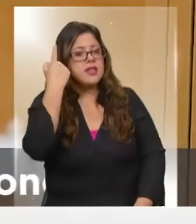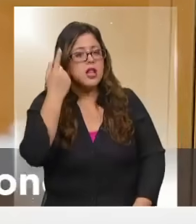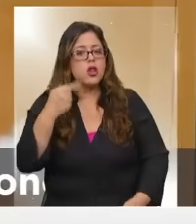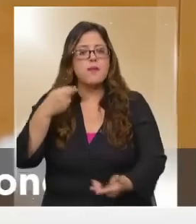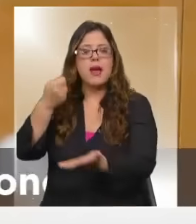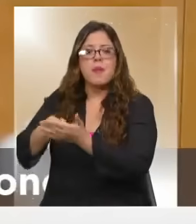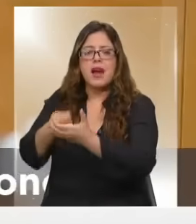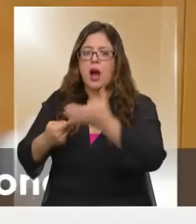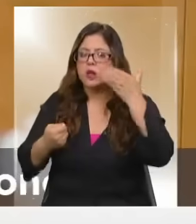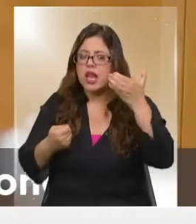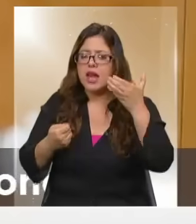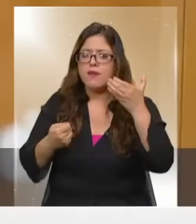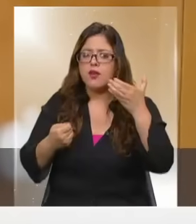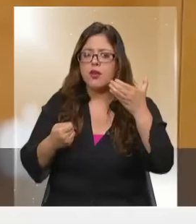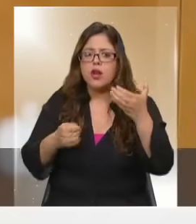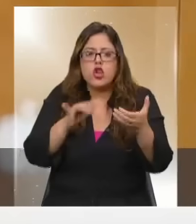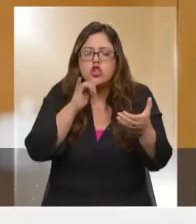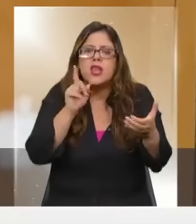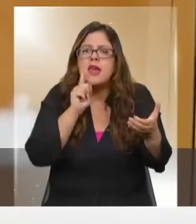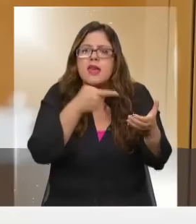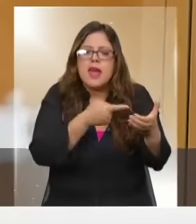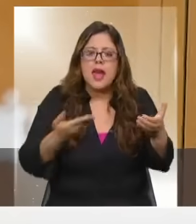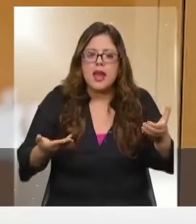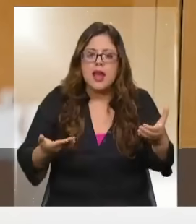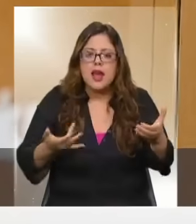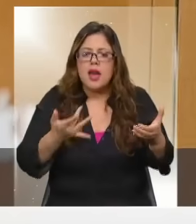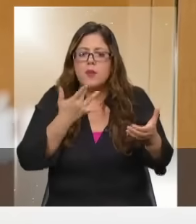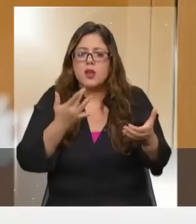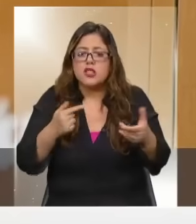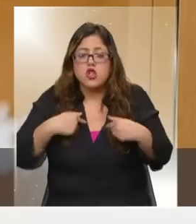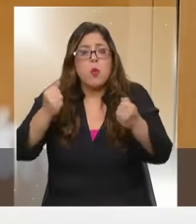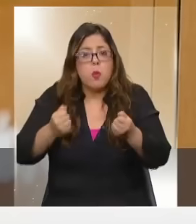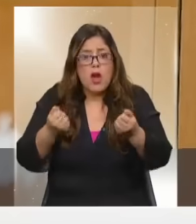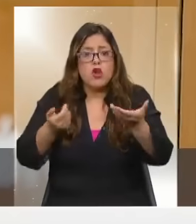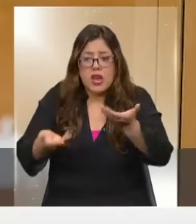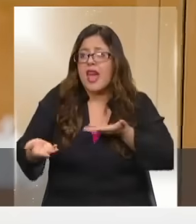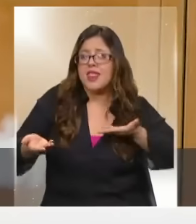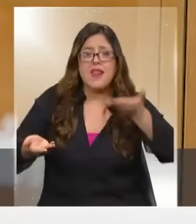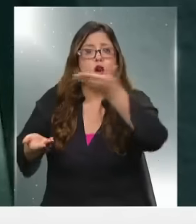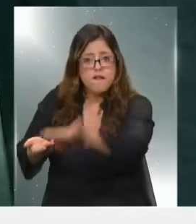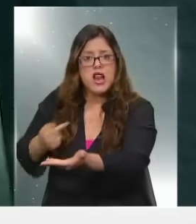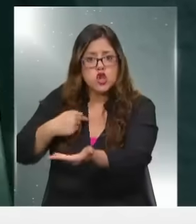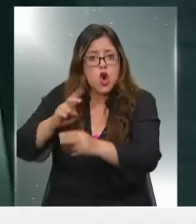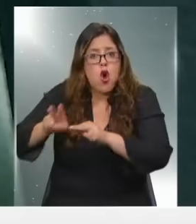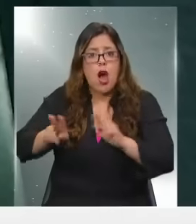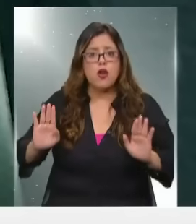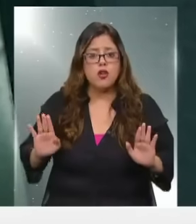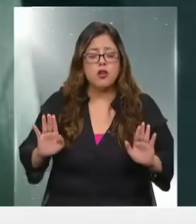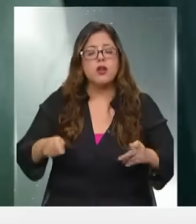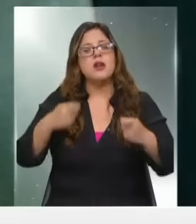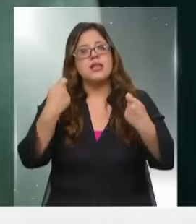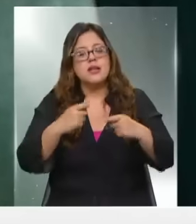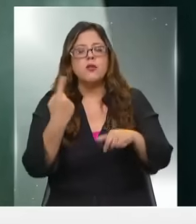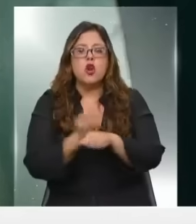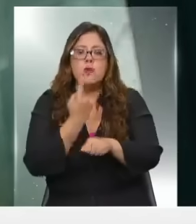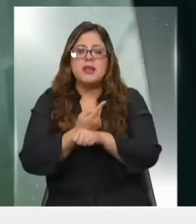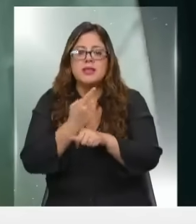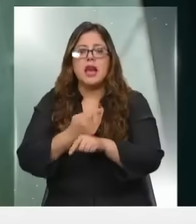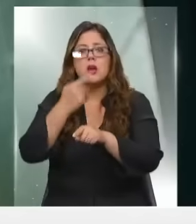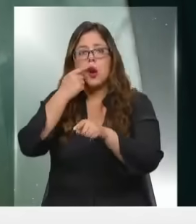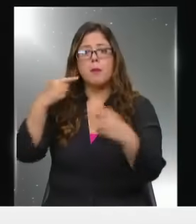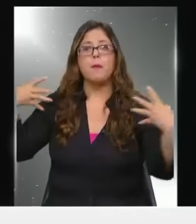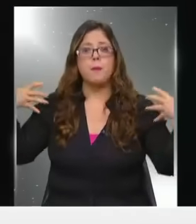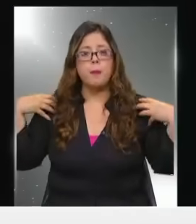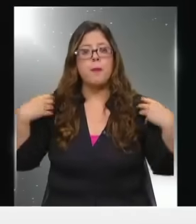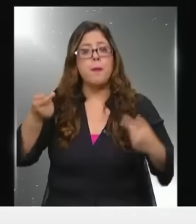un teléfono y no sé de quién es ese teléfono. Porque si yo lo pudiera devolver, te lo juro que yo lo devuelvo. Intentamos conversar con el